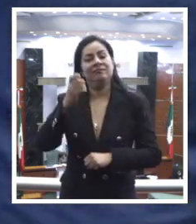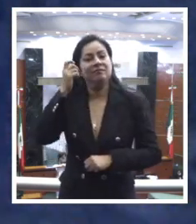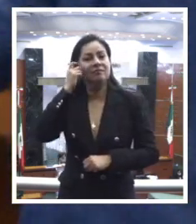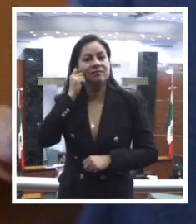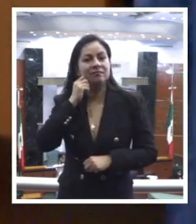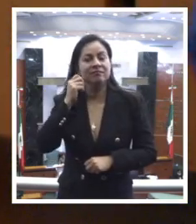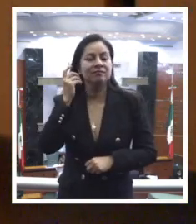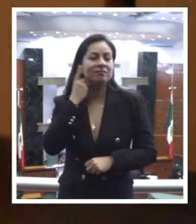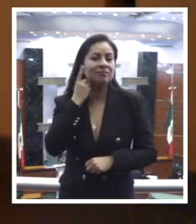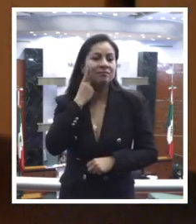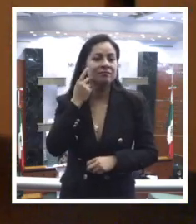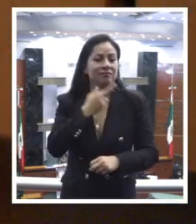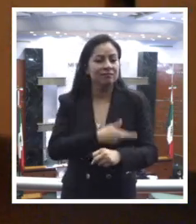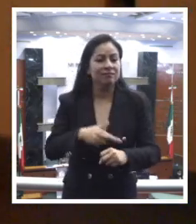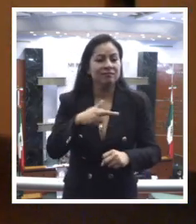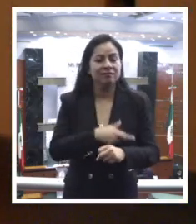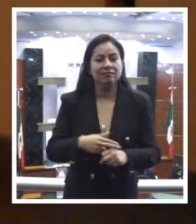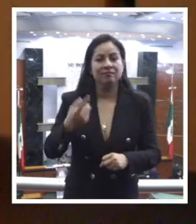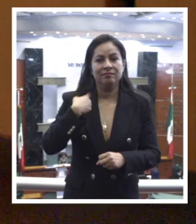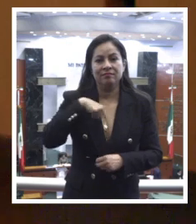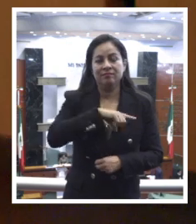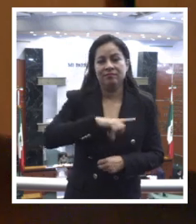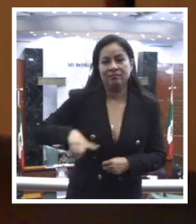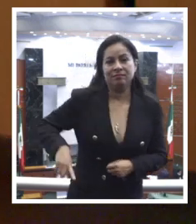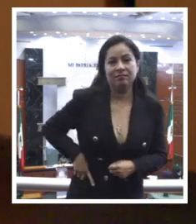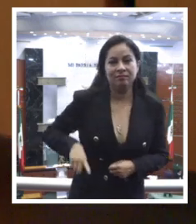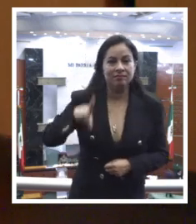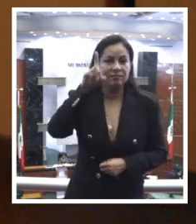una gestión de nuestra gobernadora.